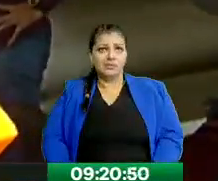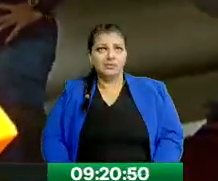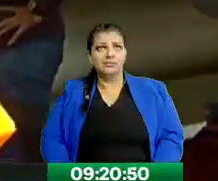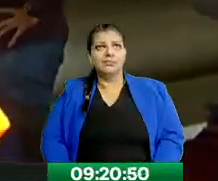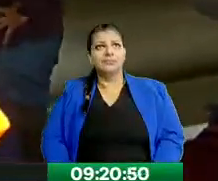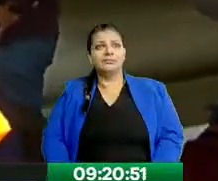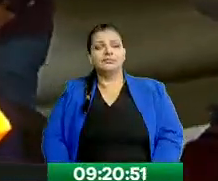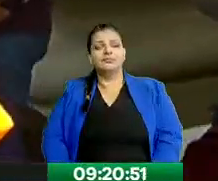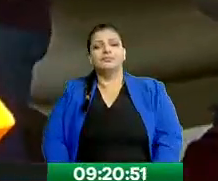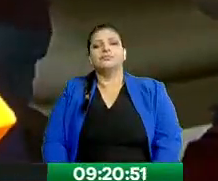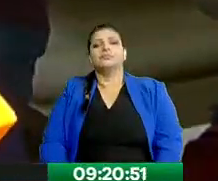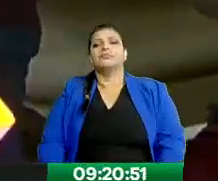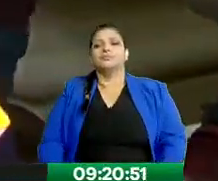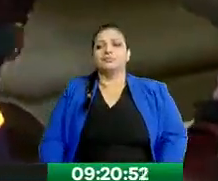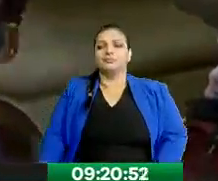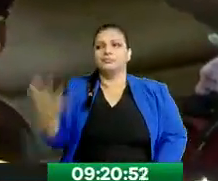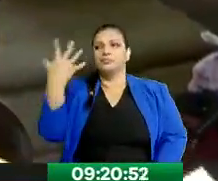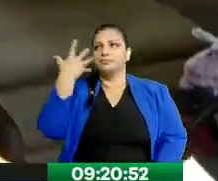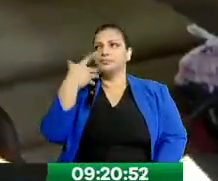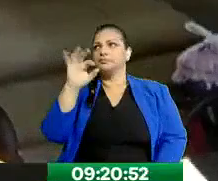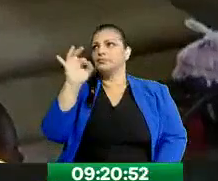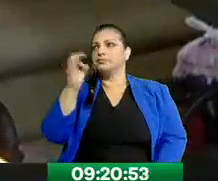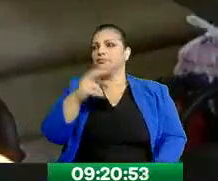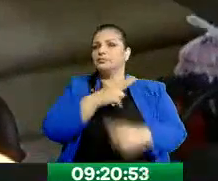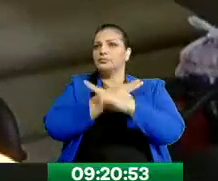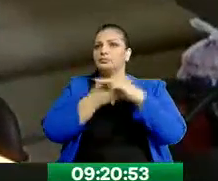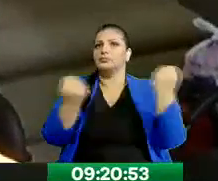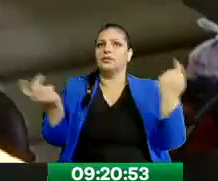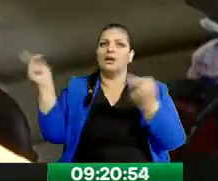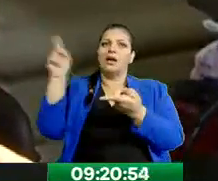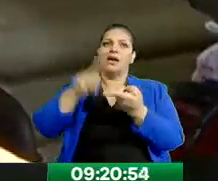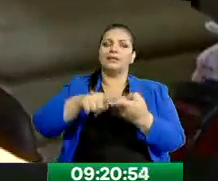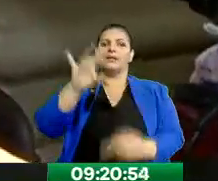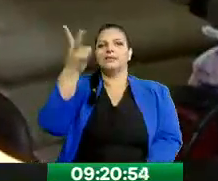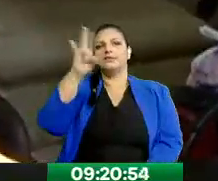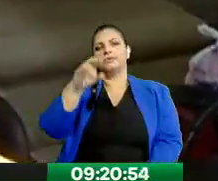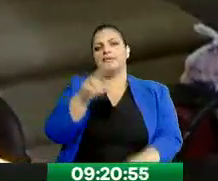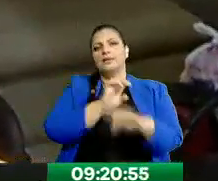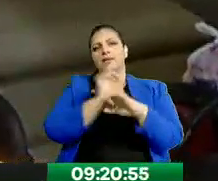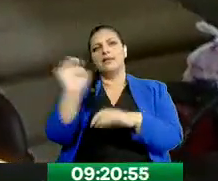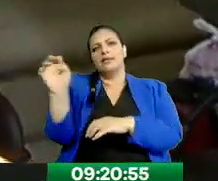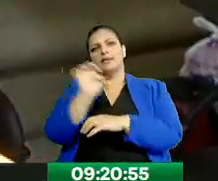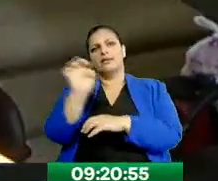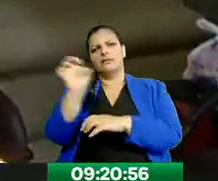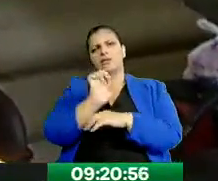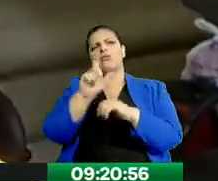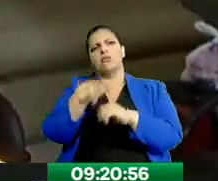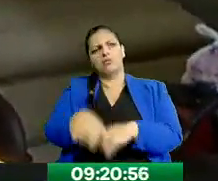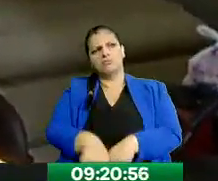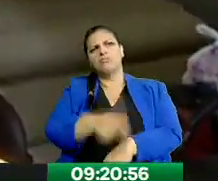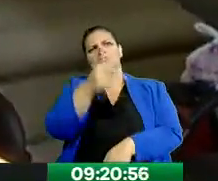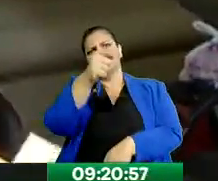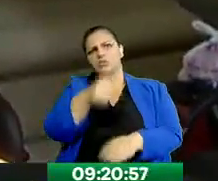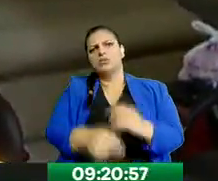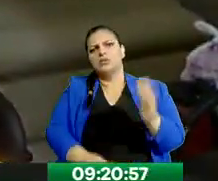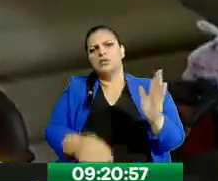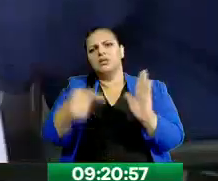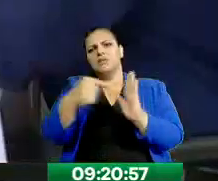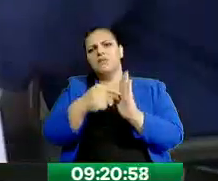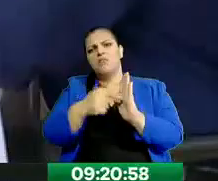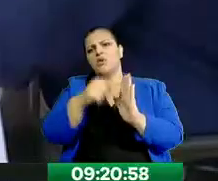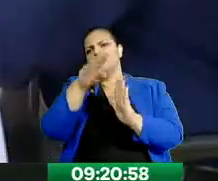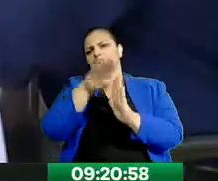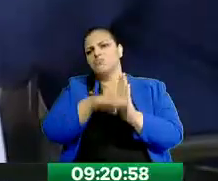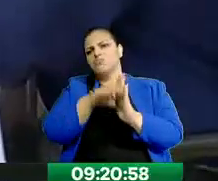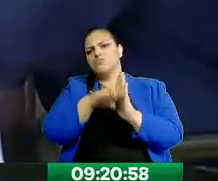son a partir del 19 de noviembre hasta el 17 de enero, en el cual también se benefician con una reducción del 75%